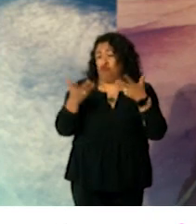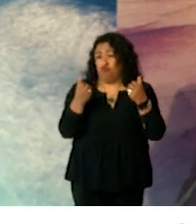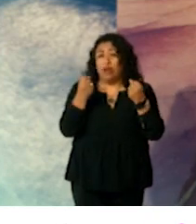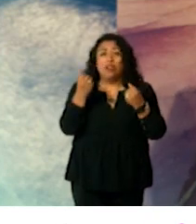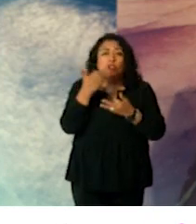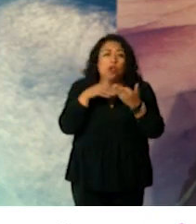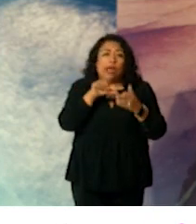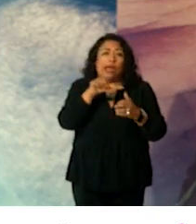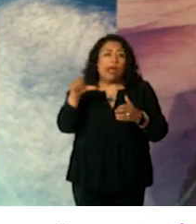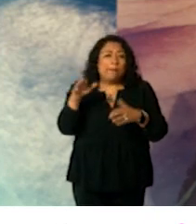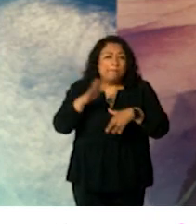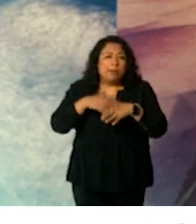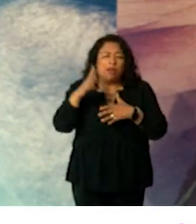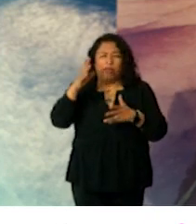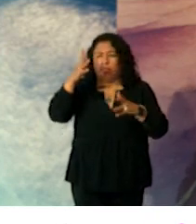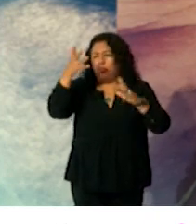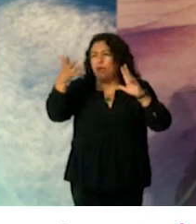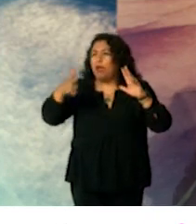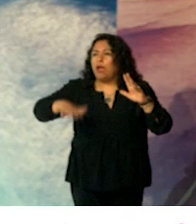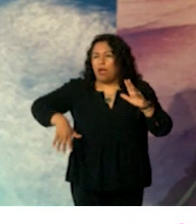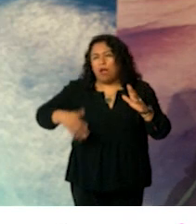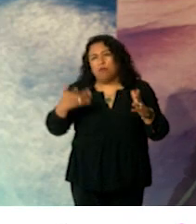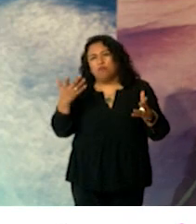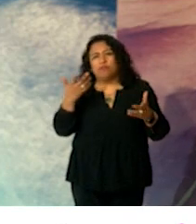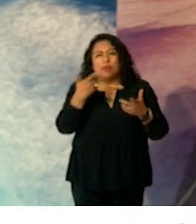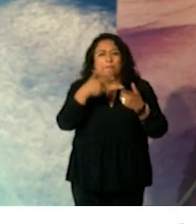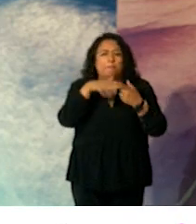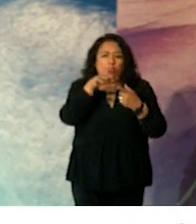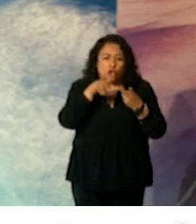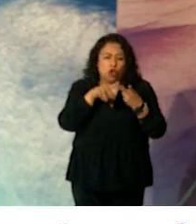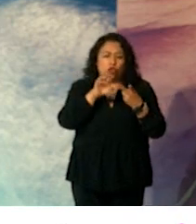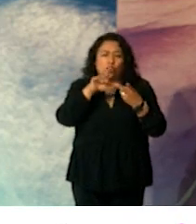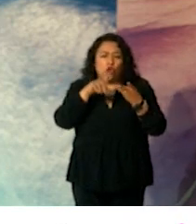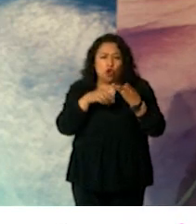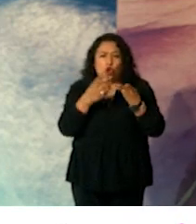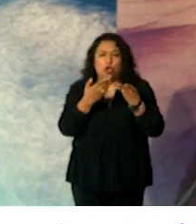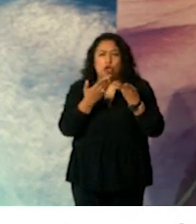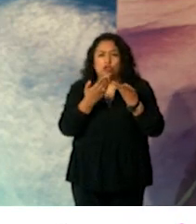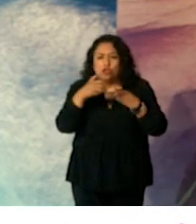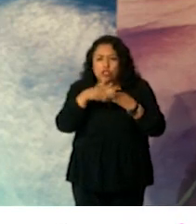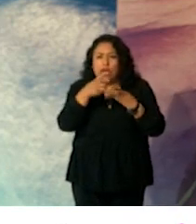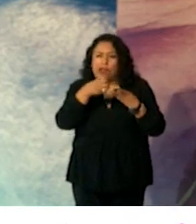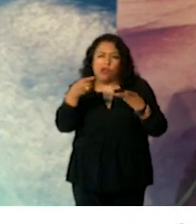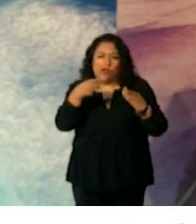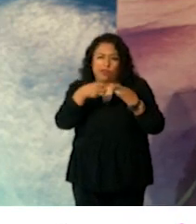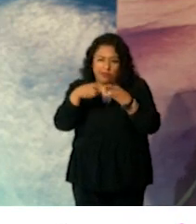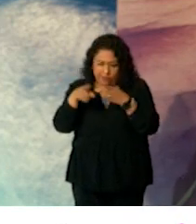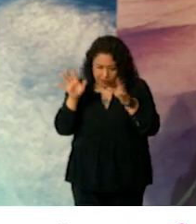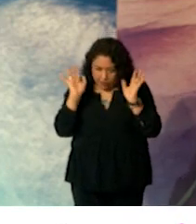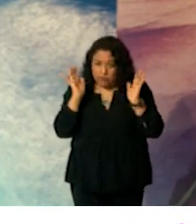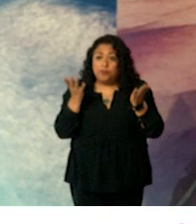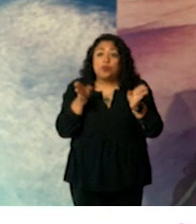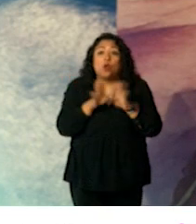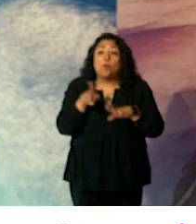un poquito rumbo a la parte de los desastres, ya sean hidrometeorológicos, geológicos, socioorganizativos, migratorios, etc.